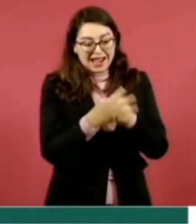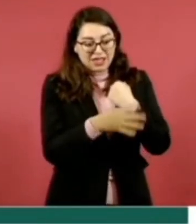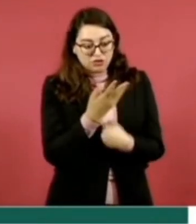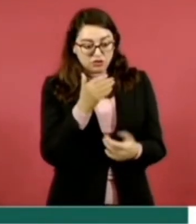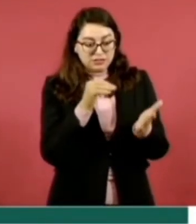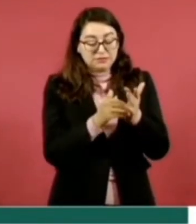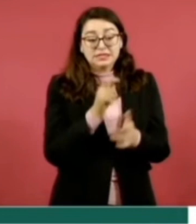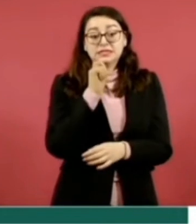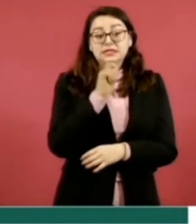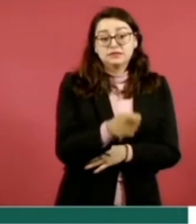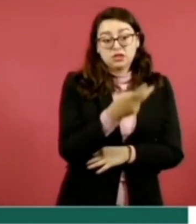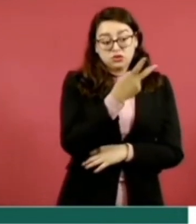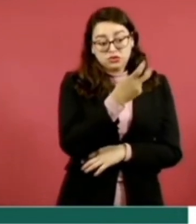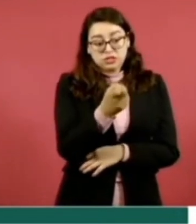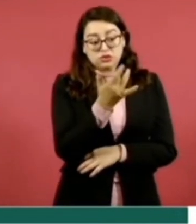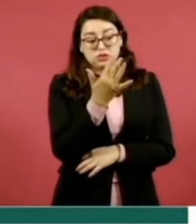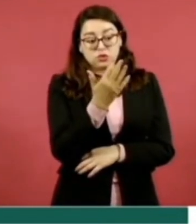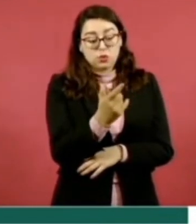de